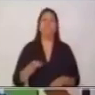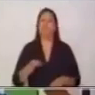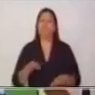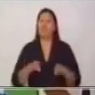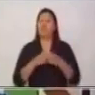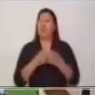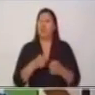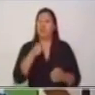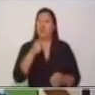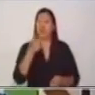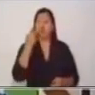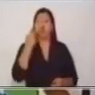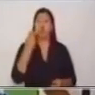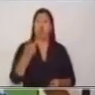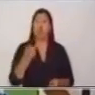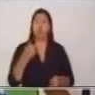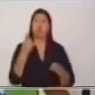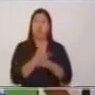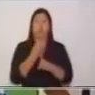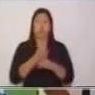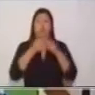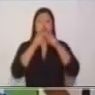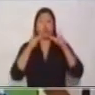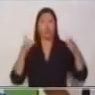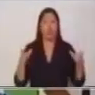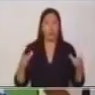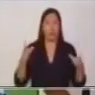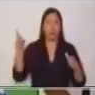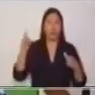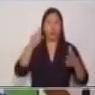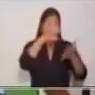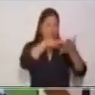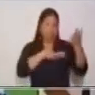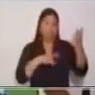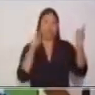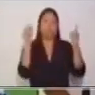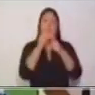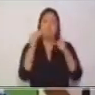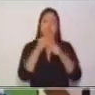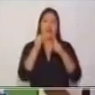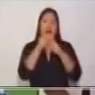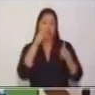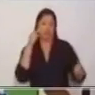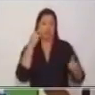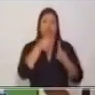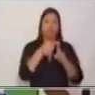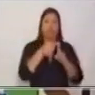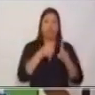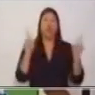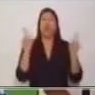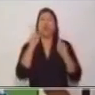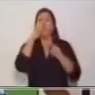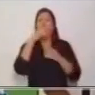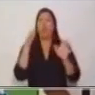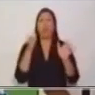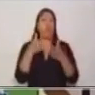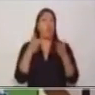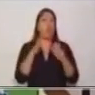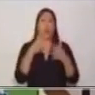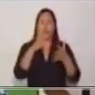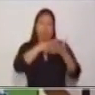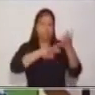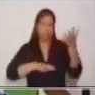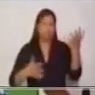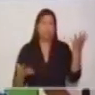cuenta entonces, el uso del lenguaje es un lenguaje directo. No hay, como vimos en los textos narrativos, sentidos